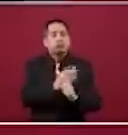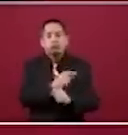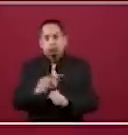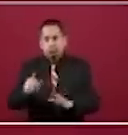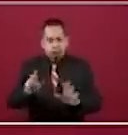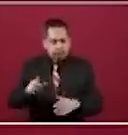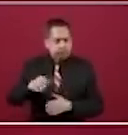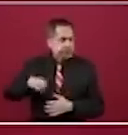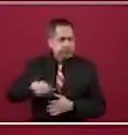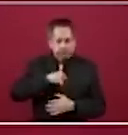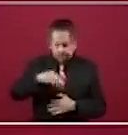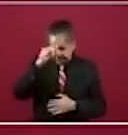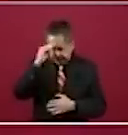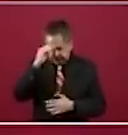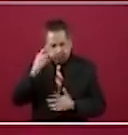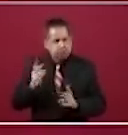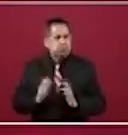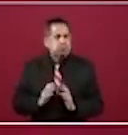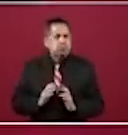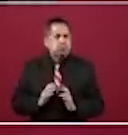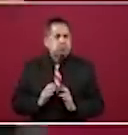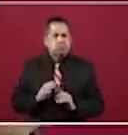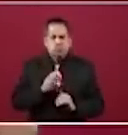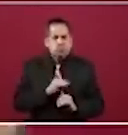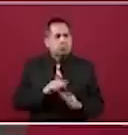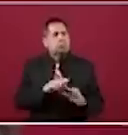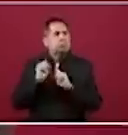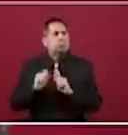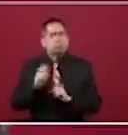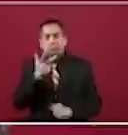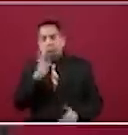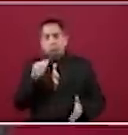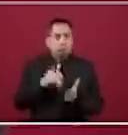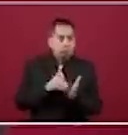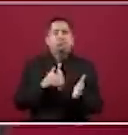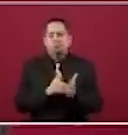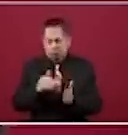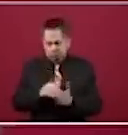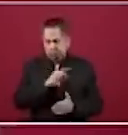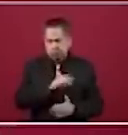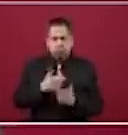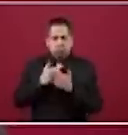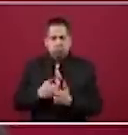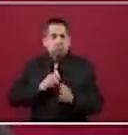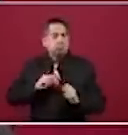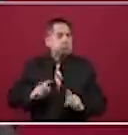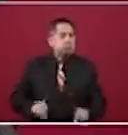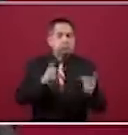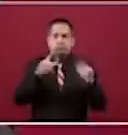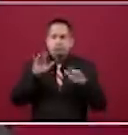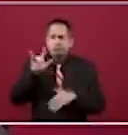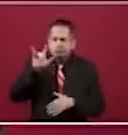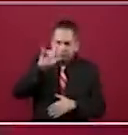Pensamos que vamos a obtener alrededor de 10,000 millones por la venta de aviones